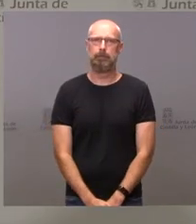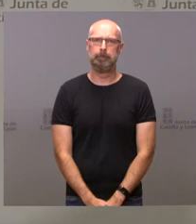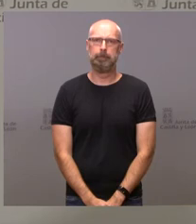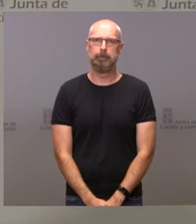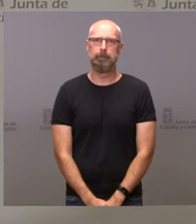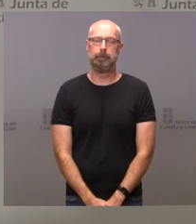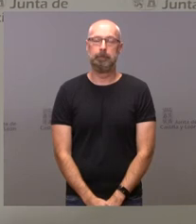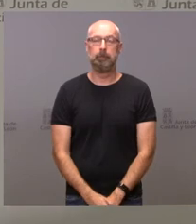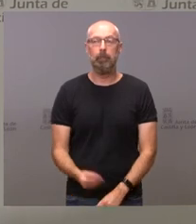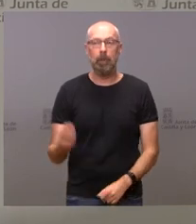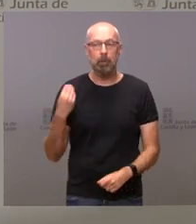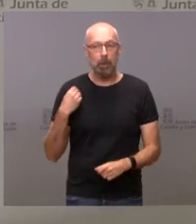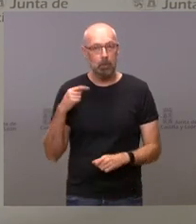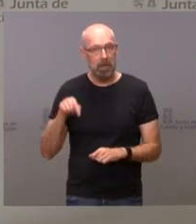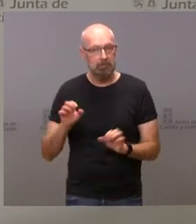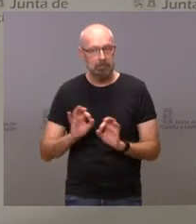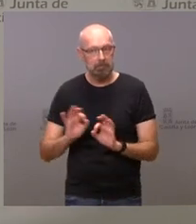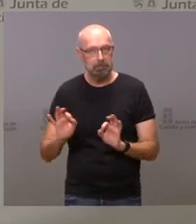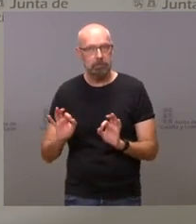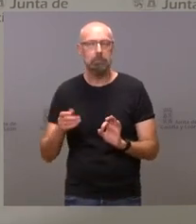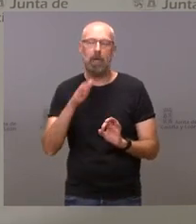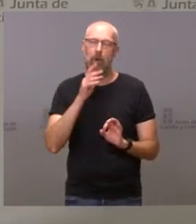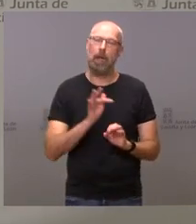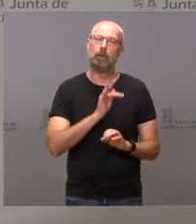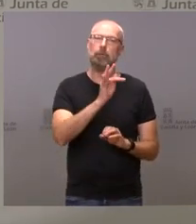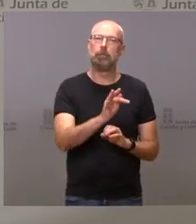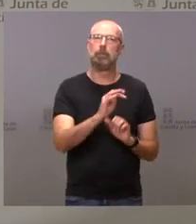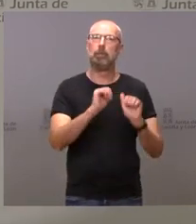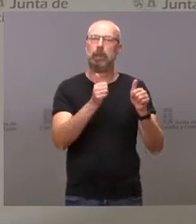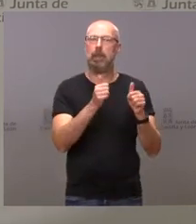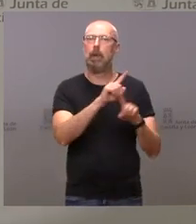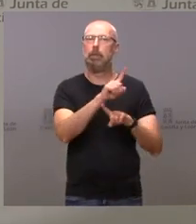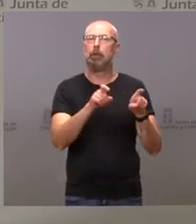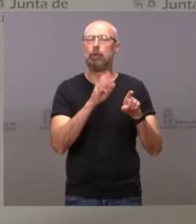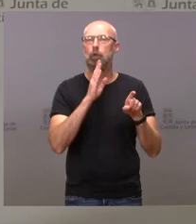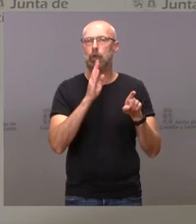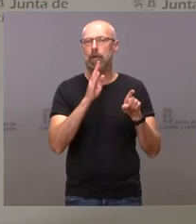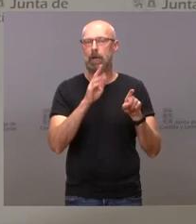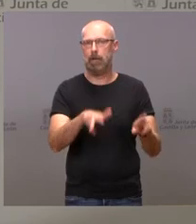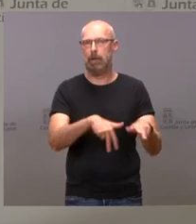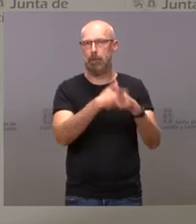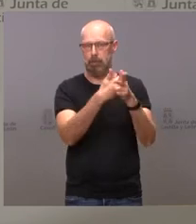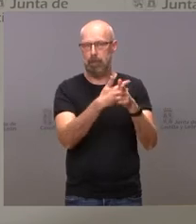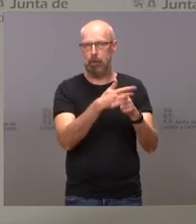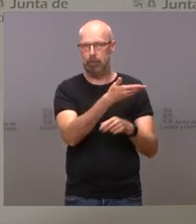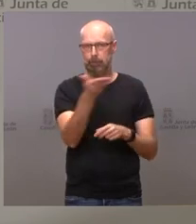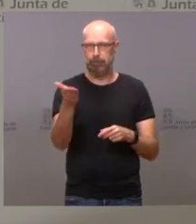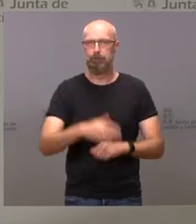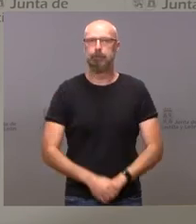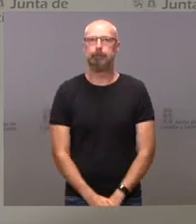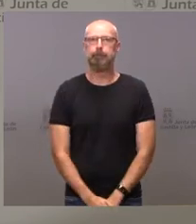Si no hay más preguntas, vamos a iniciar el turno con los profesionales que nos siguen por